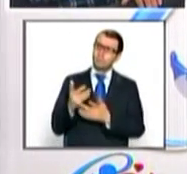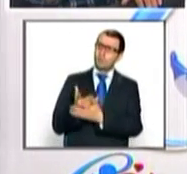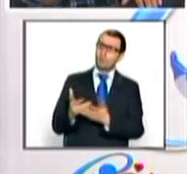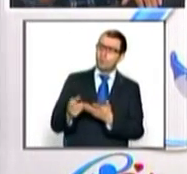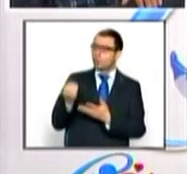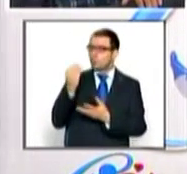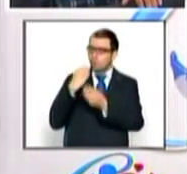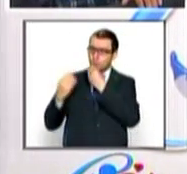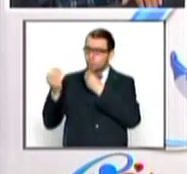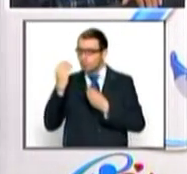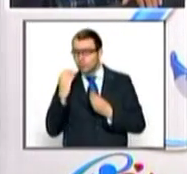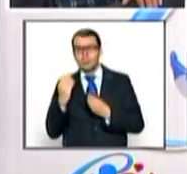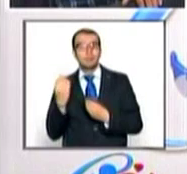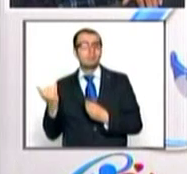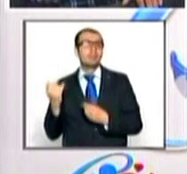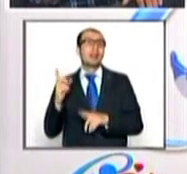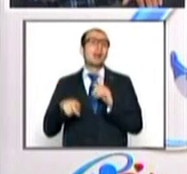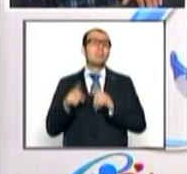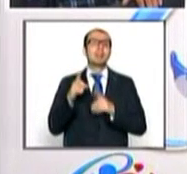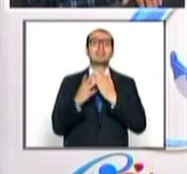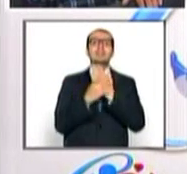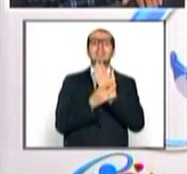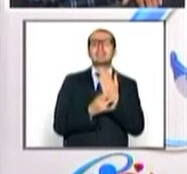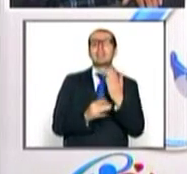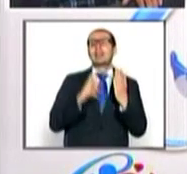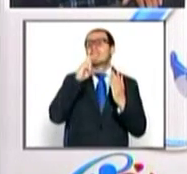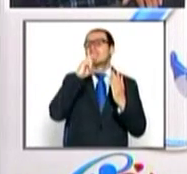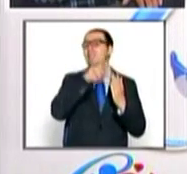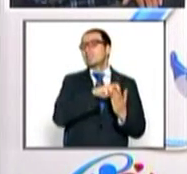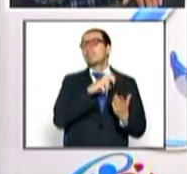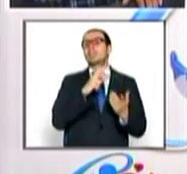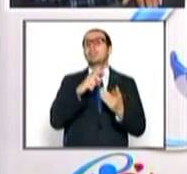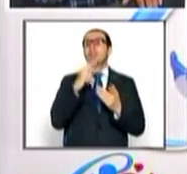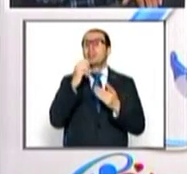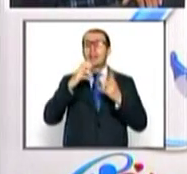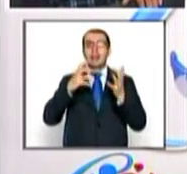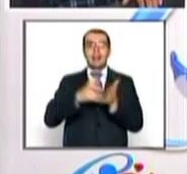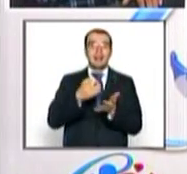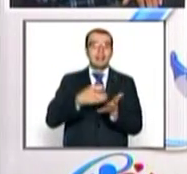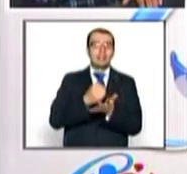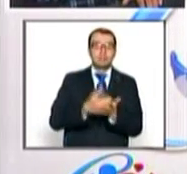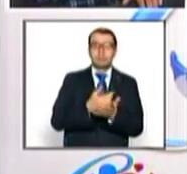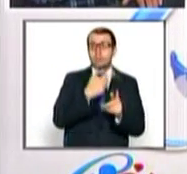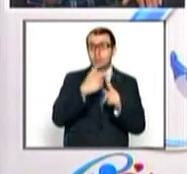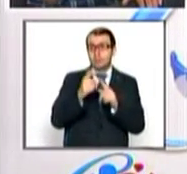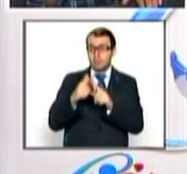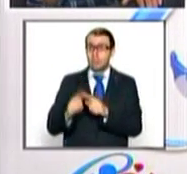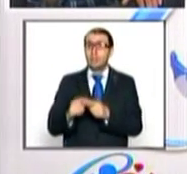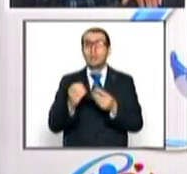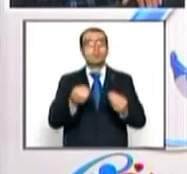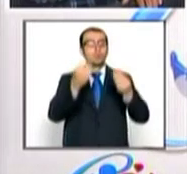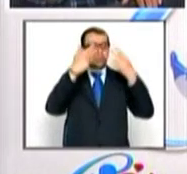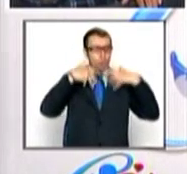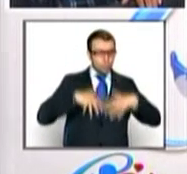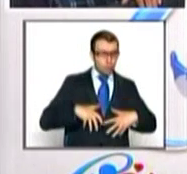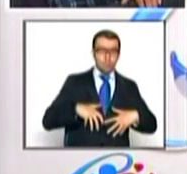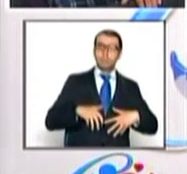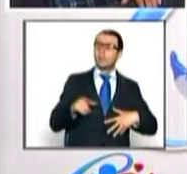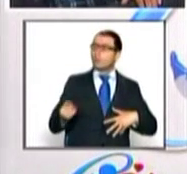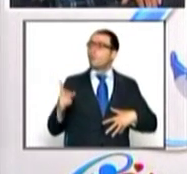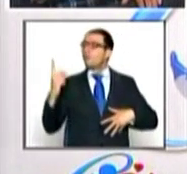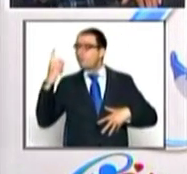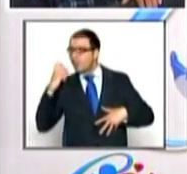los carbohidratos, como les decía, las grasas, las sustancias como los almidones, las vitaminas y las coenzimas faltan, y aunque comemos eso